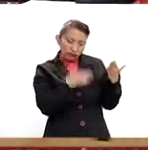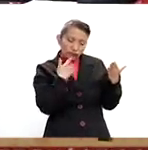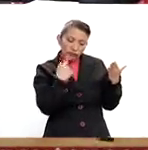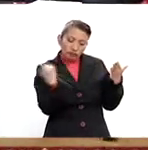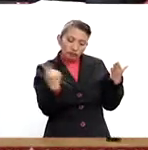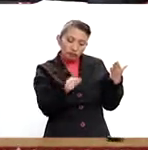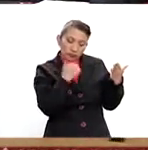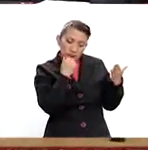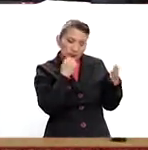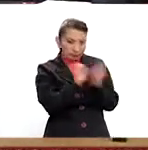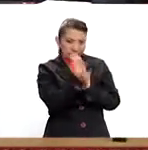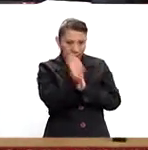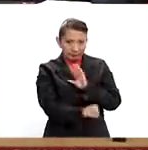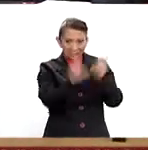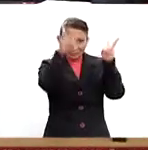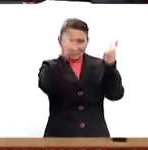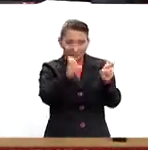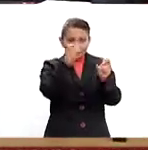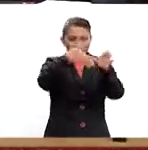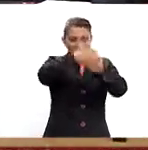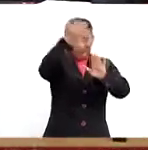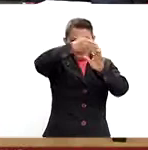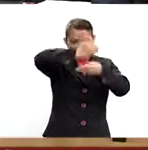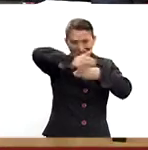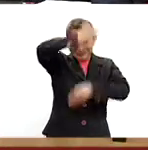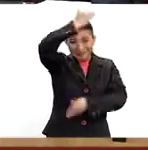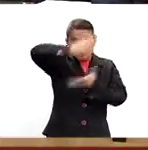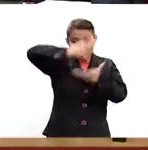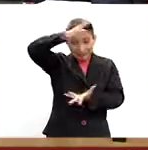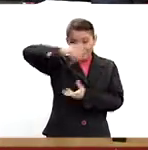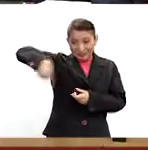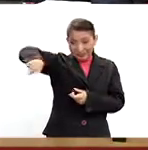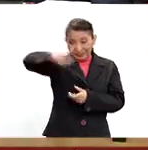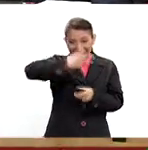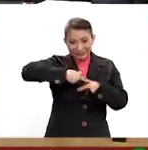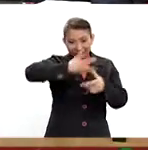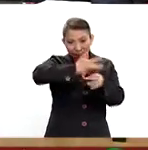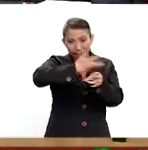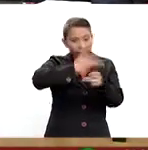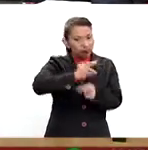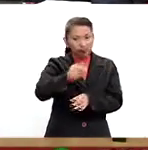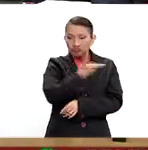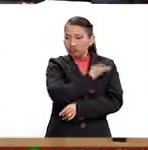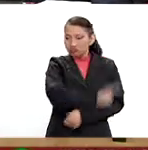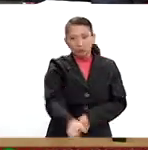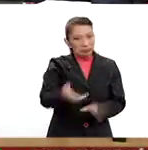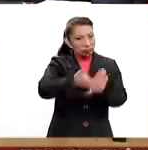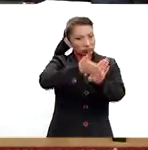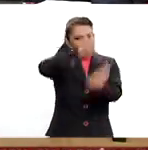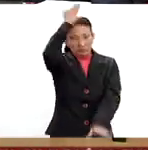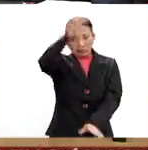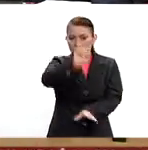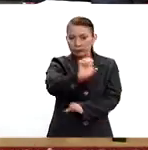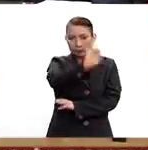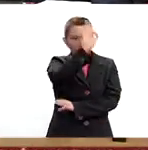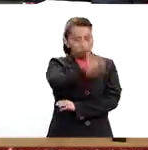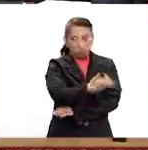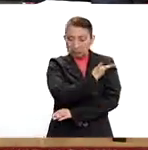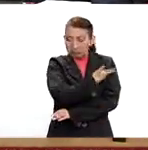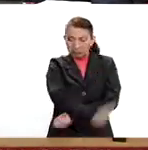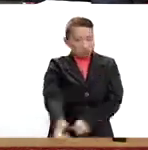mandato, por ejemplo, en temas como el muro, la mayor parte de los estadounidenses está en contra, cerca de